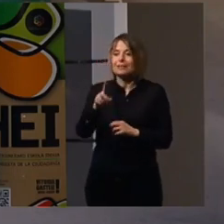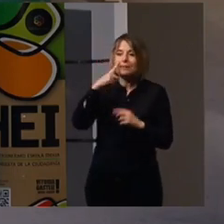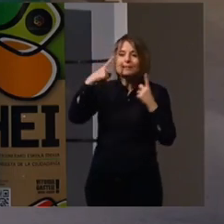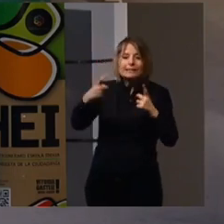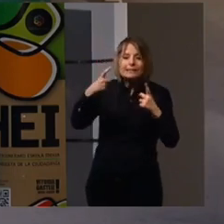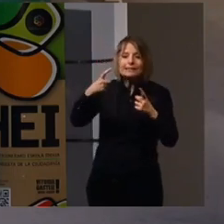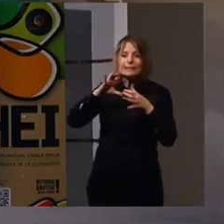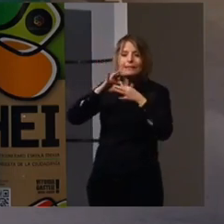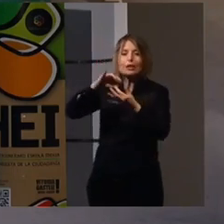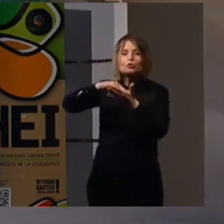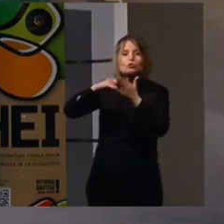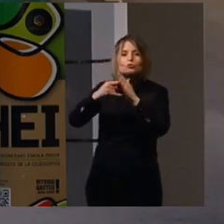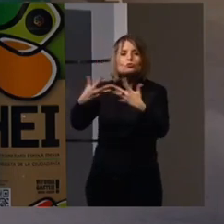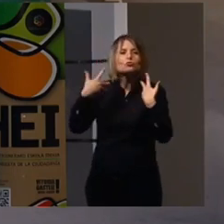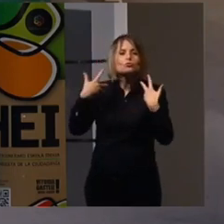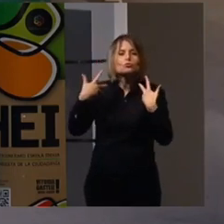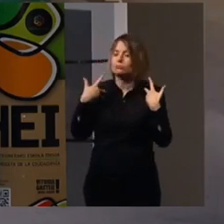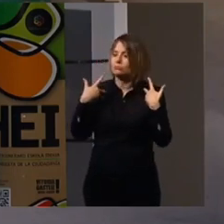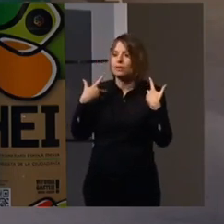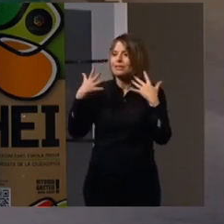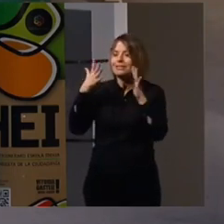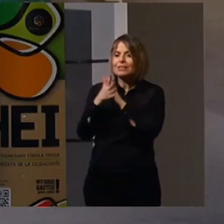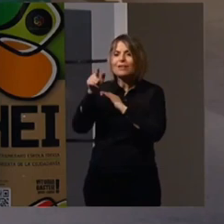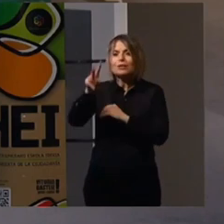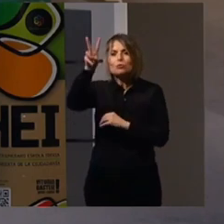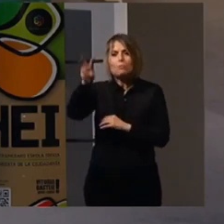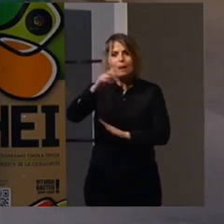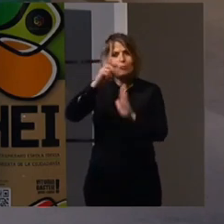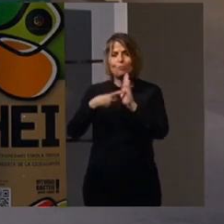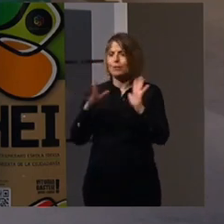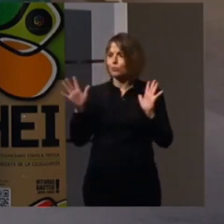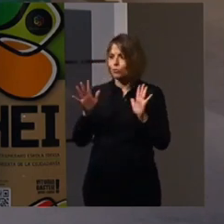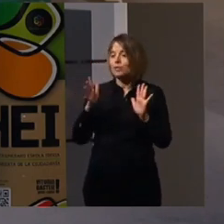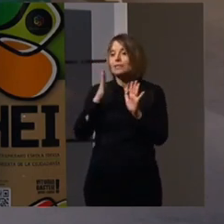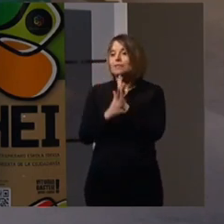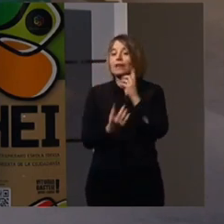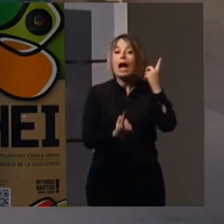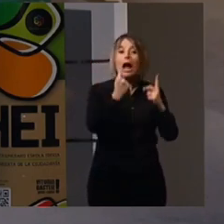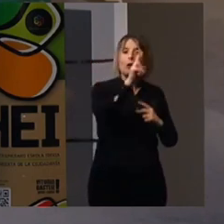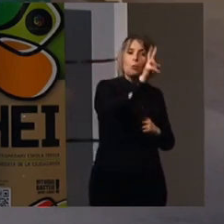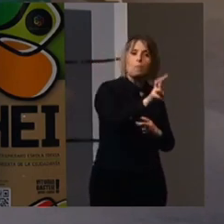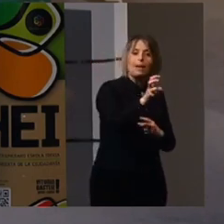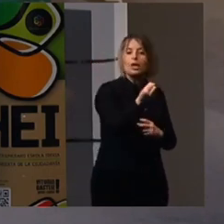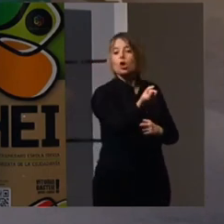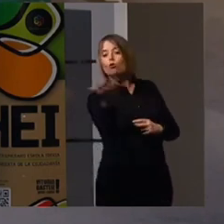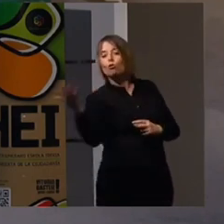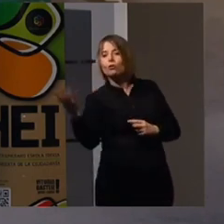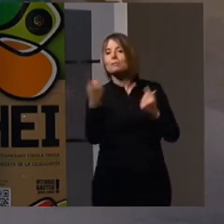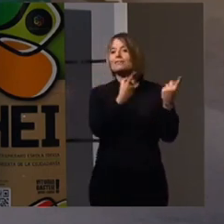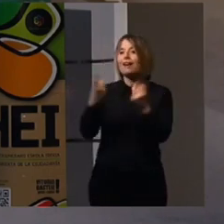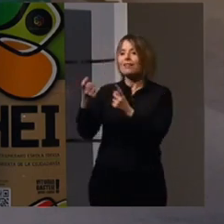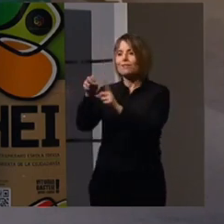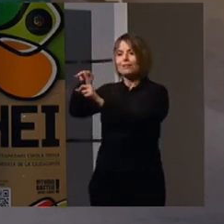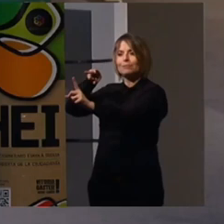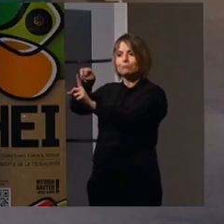para intentar resolver ese sufrimiento, no significa que nos sirvan. Significa que valen para un poquito, pero para todo lo demás necesitamos muchas